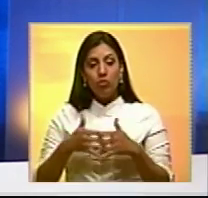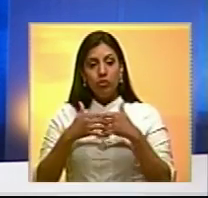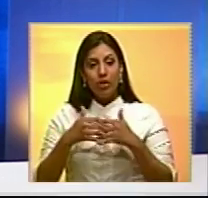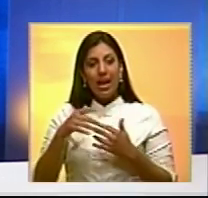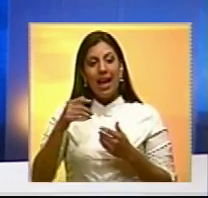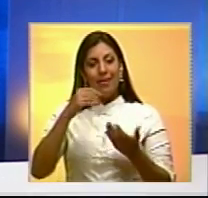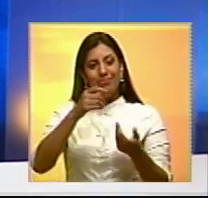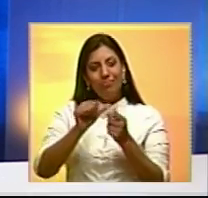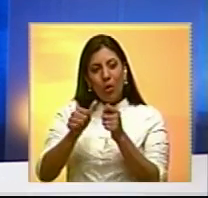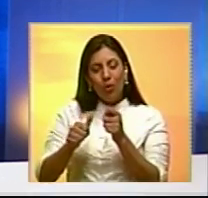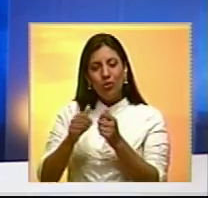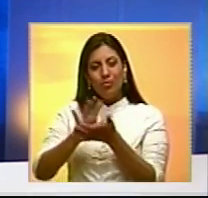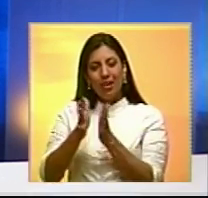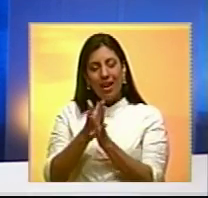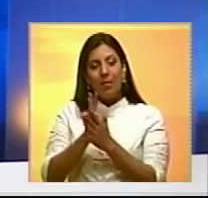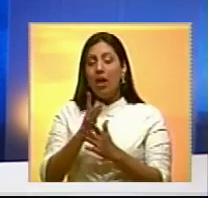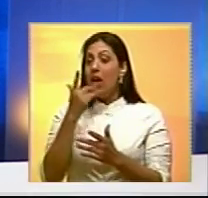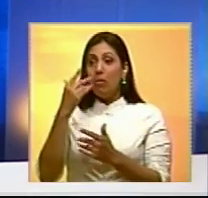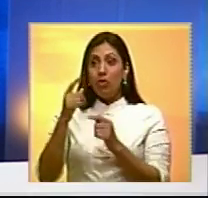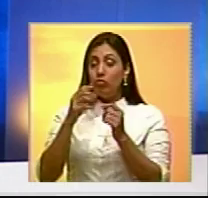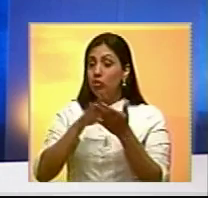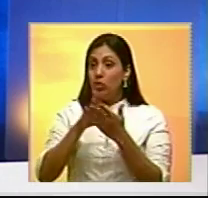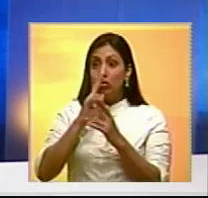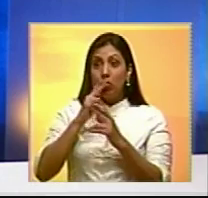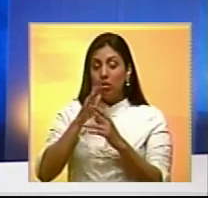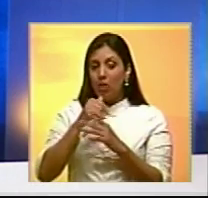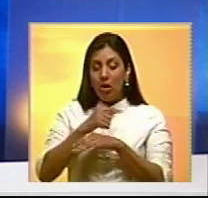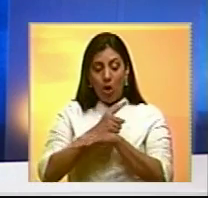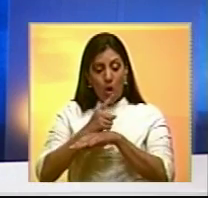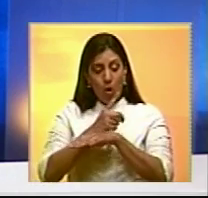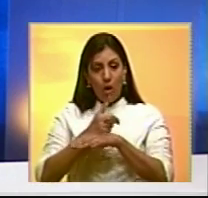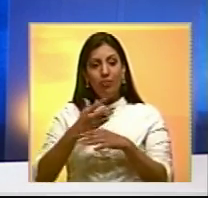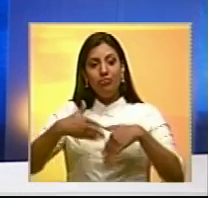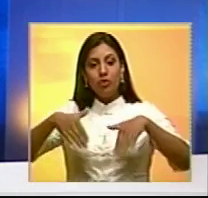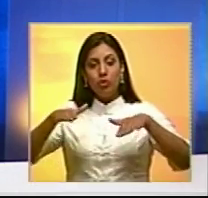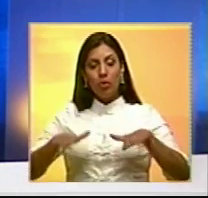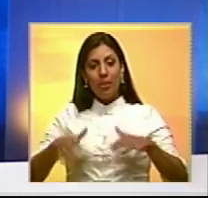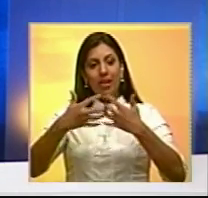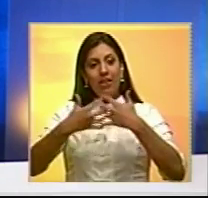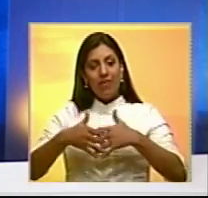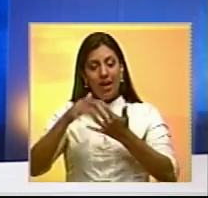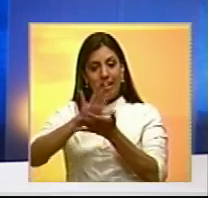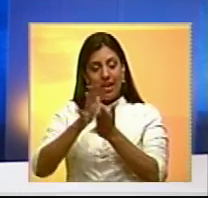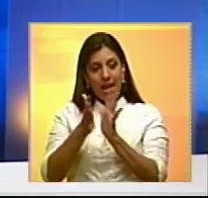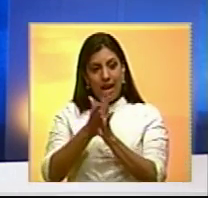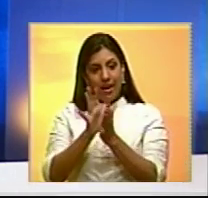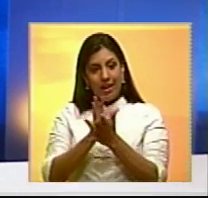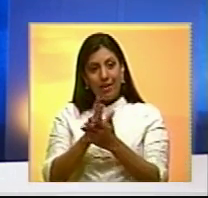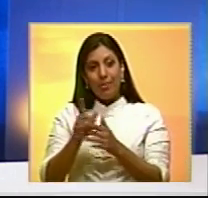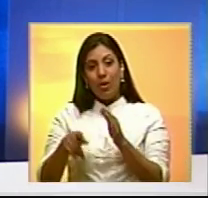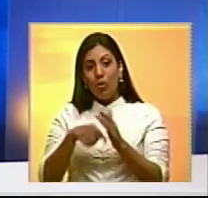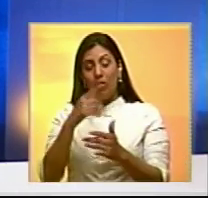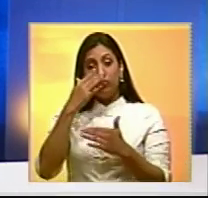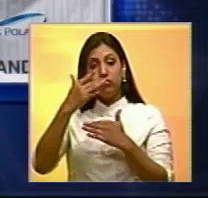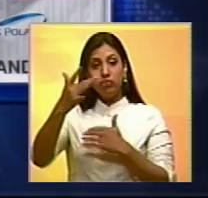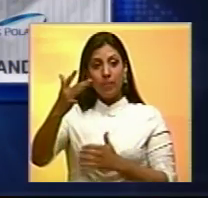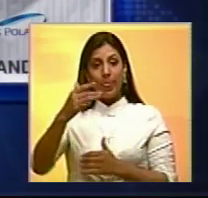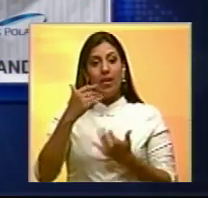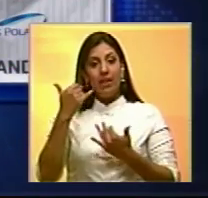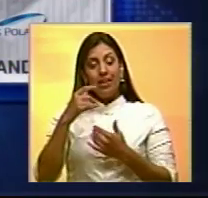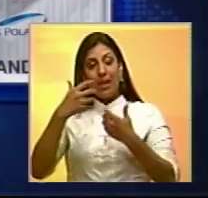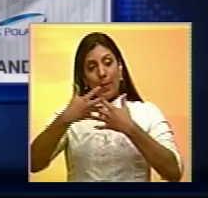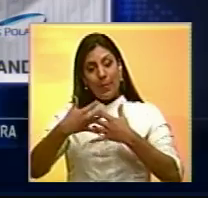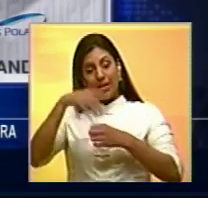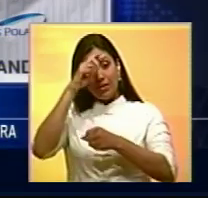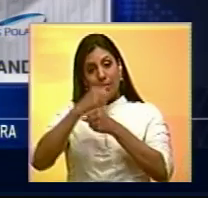harina precocida. De lo contrario, será imposible evitar que en pocas horas se paralicen las plantas de harina precocida de manera indefinida.